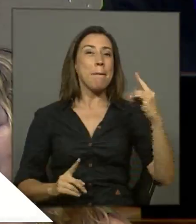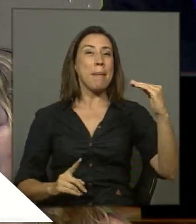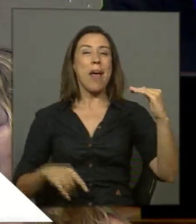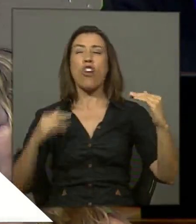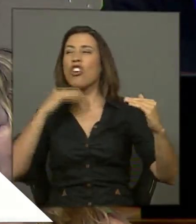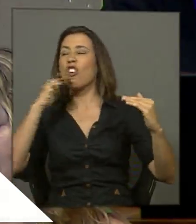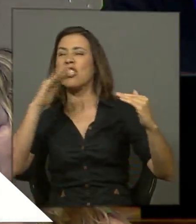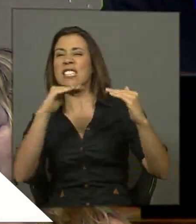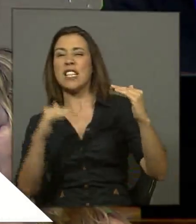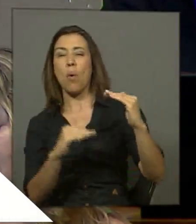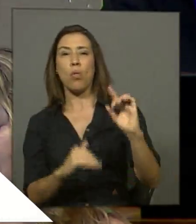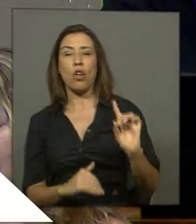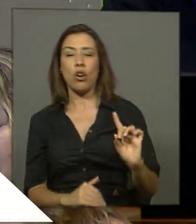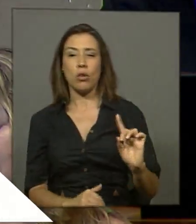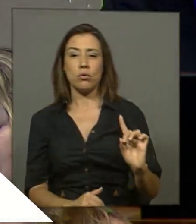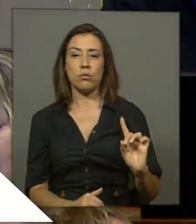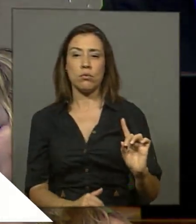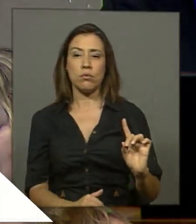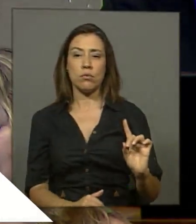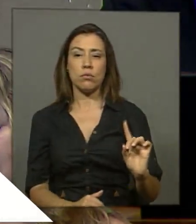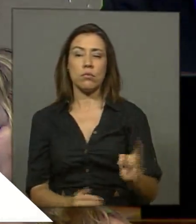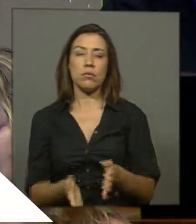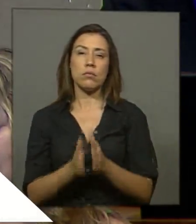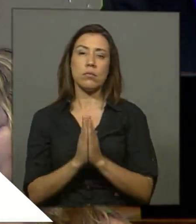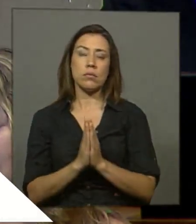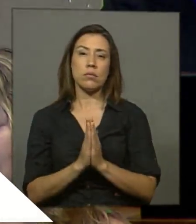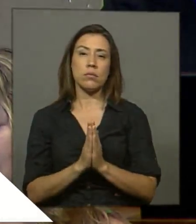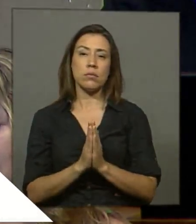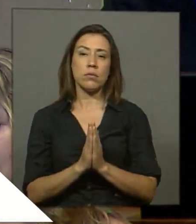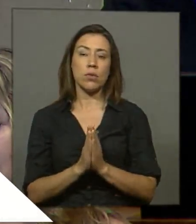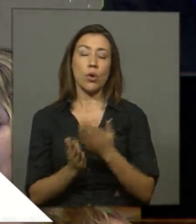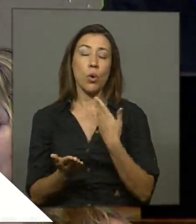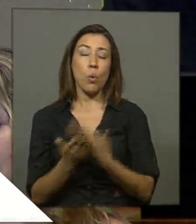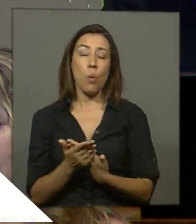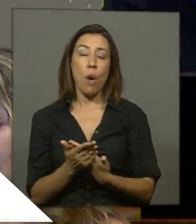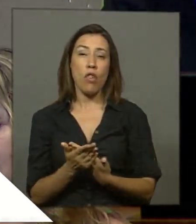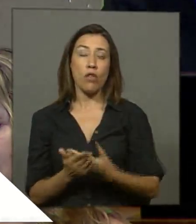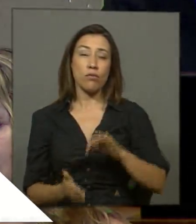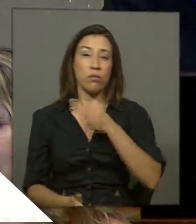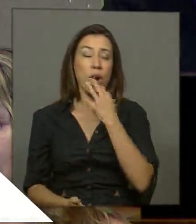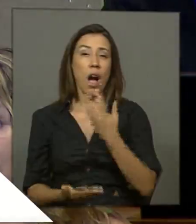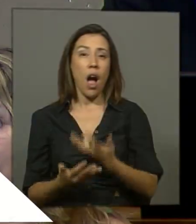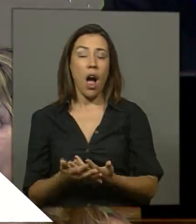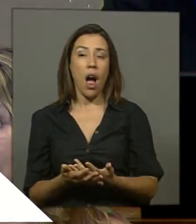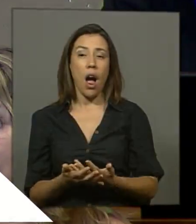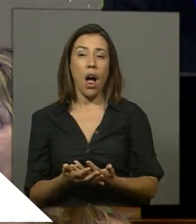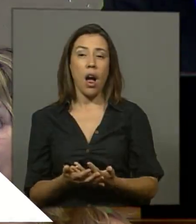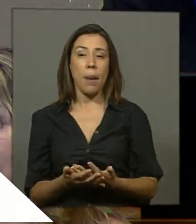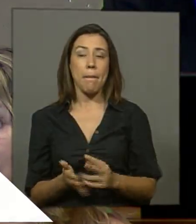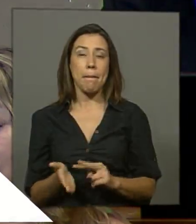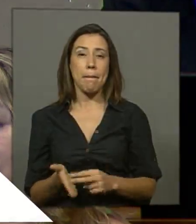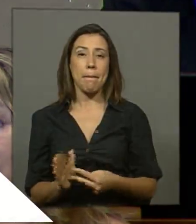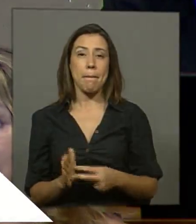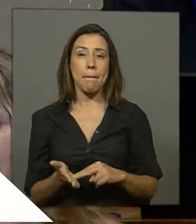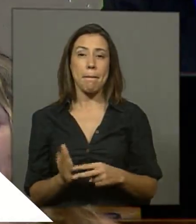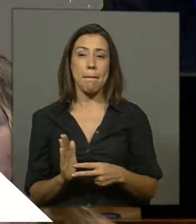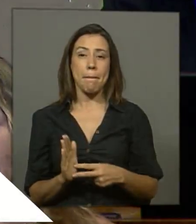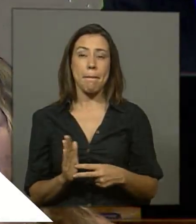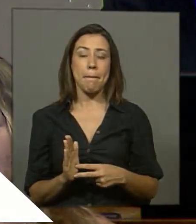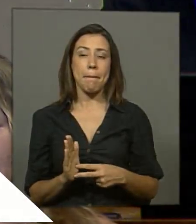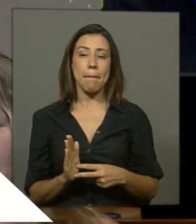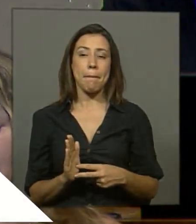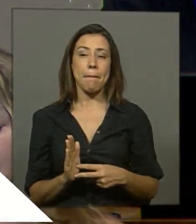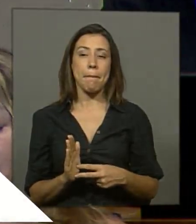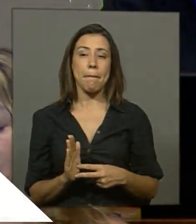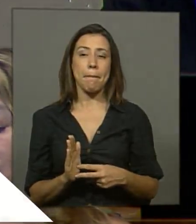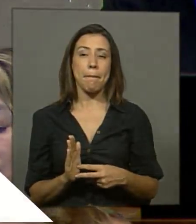segunda categoría por favor cuando se habla que existen y que hay un problema con la existencia